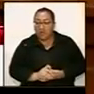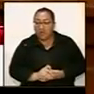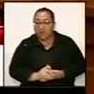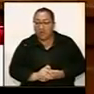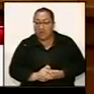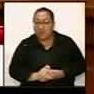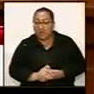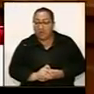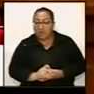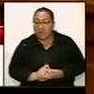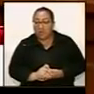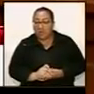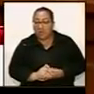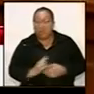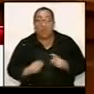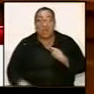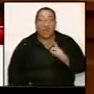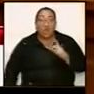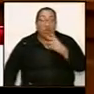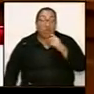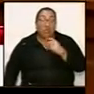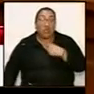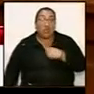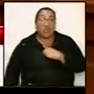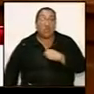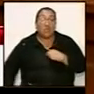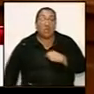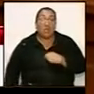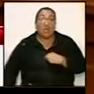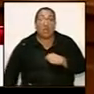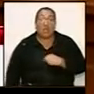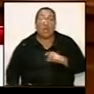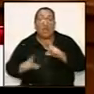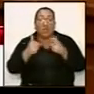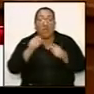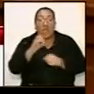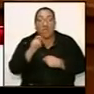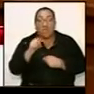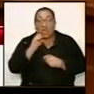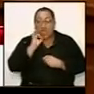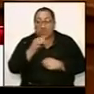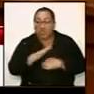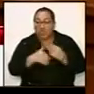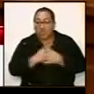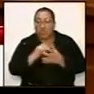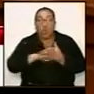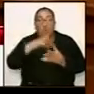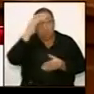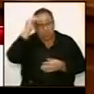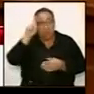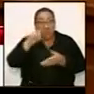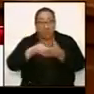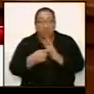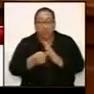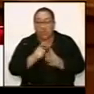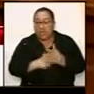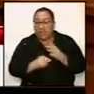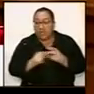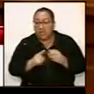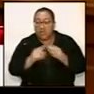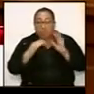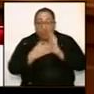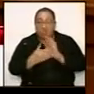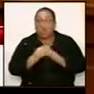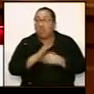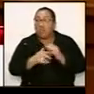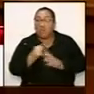del lenguaje inclusivo, ya que nuestra lengua castellana es bastante rica. Comprendo su punto, que es el de visibilizar